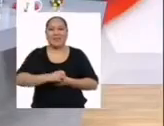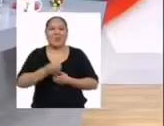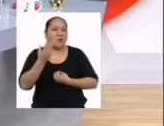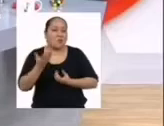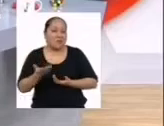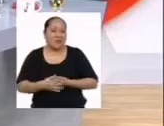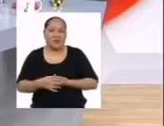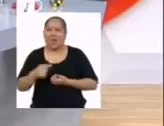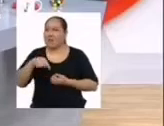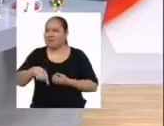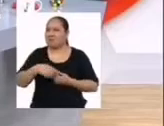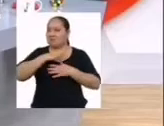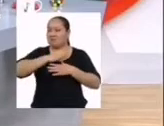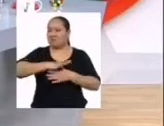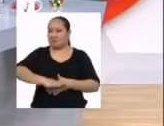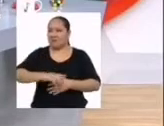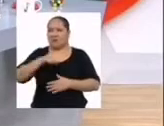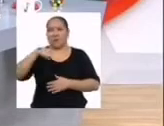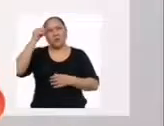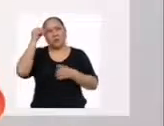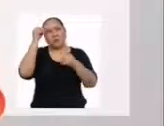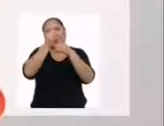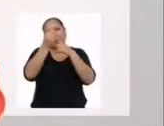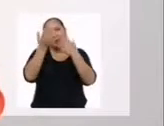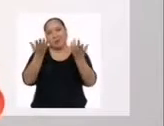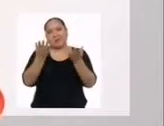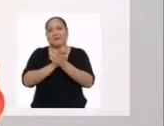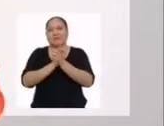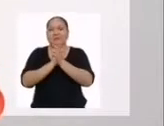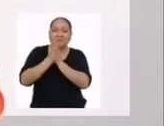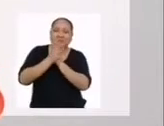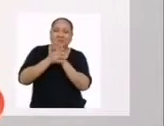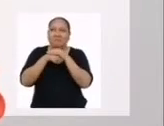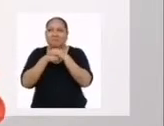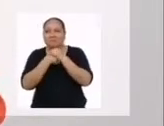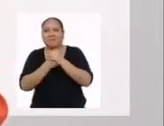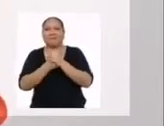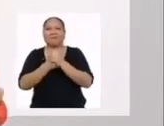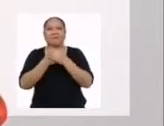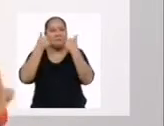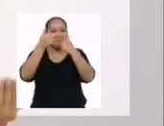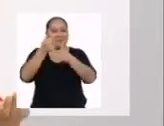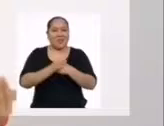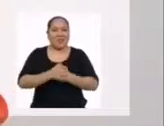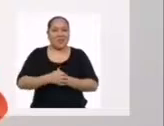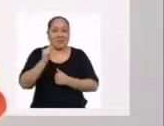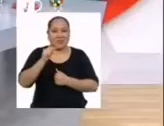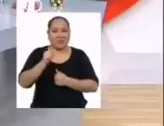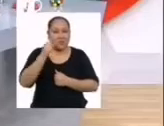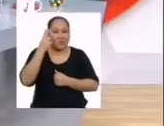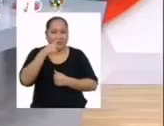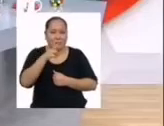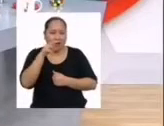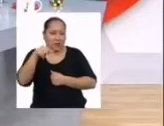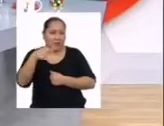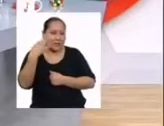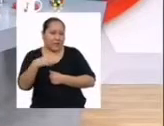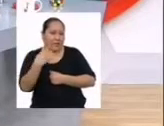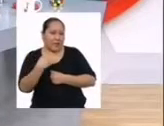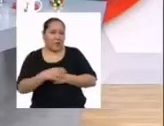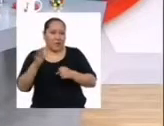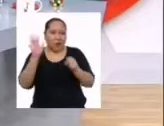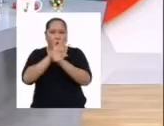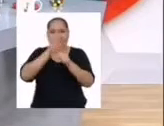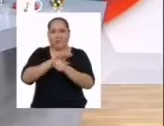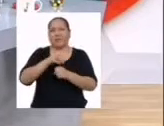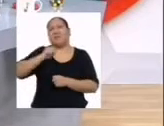profesora, tranquila, con un reto entre manos. Súper Yaremis, veo que siempre te mantienes ocupada. Ah, eso sí, si no